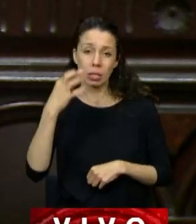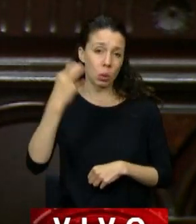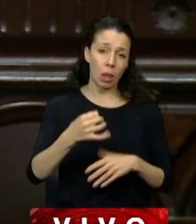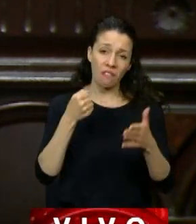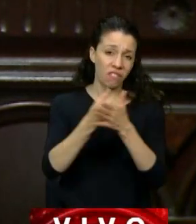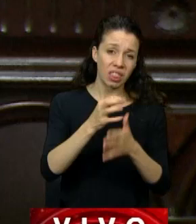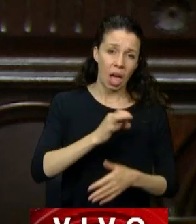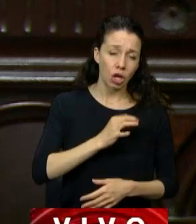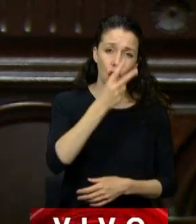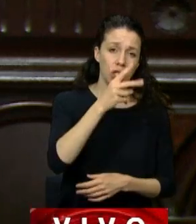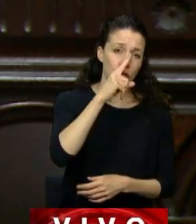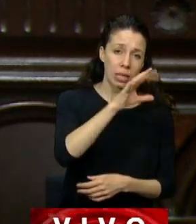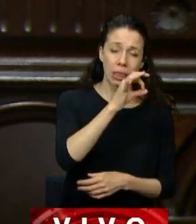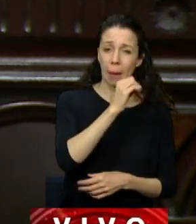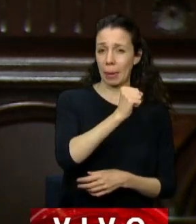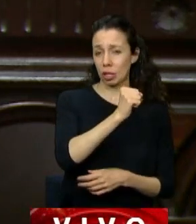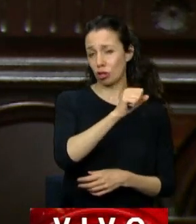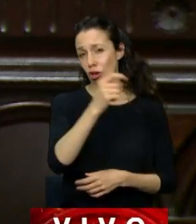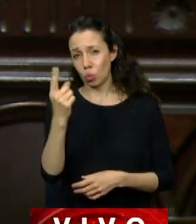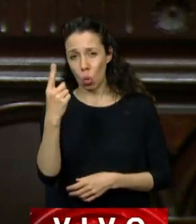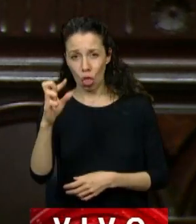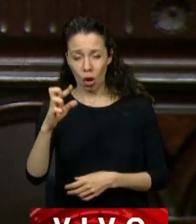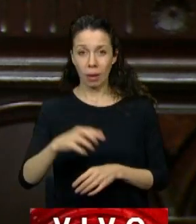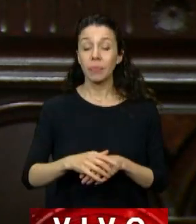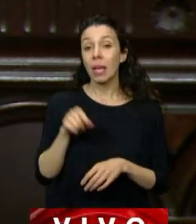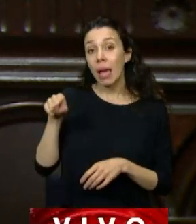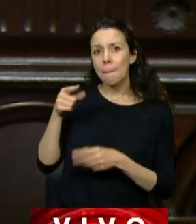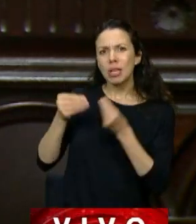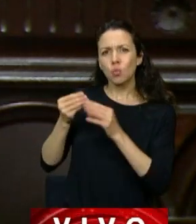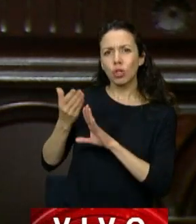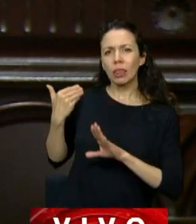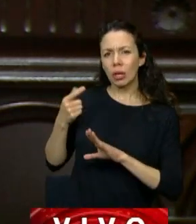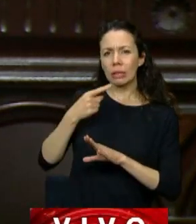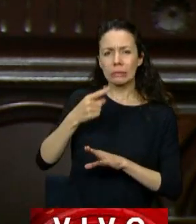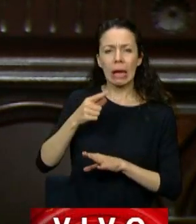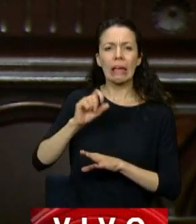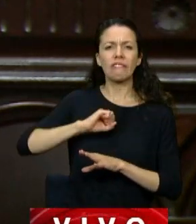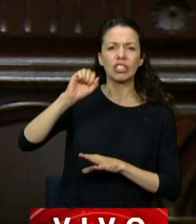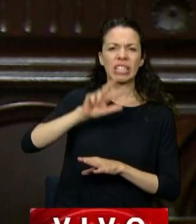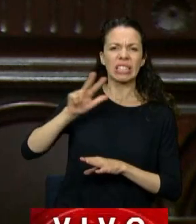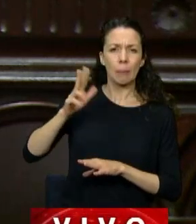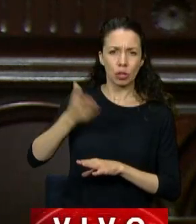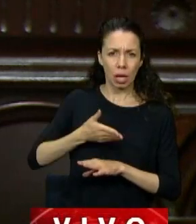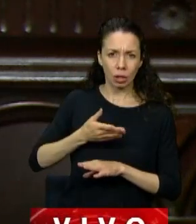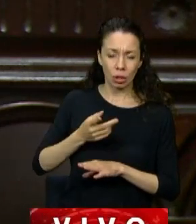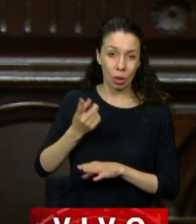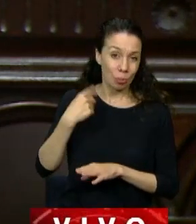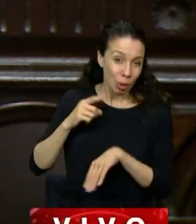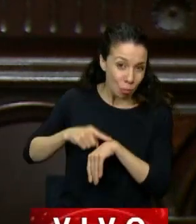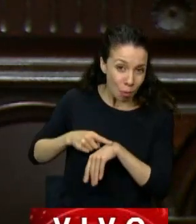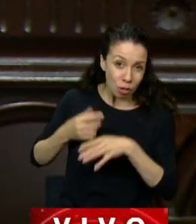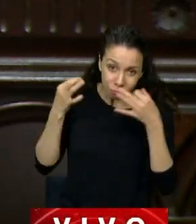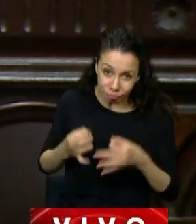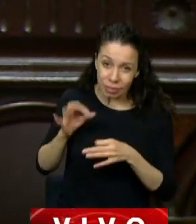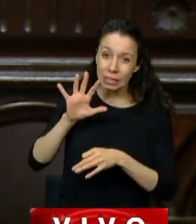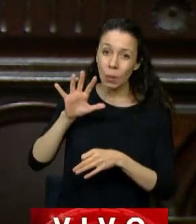de 170. Hablaba de una inflación del 33%, cuando en el mes de diciembre ya hablábamos de una inflación del